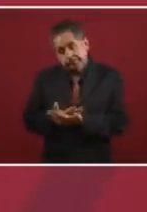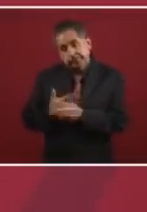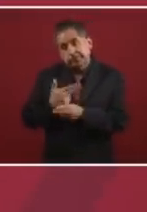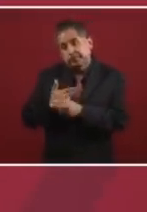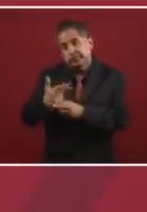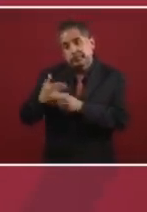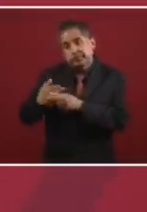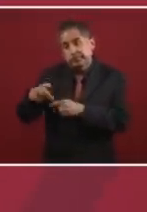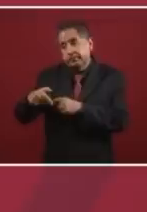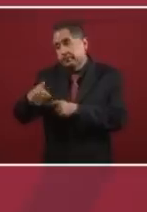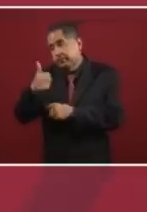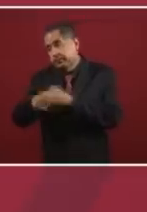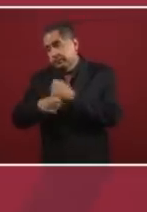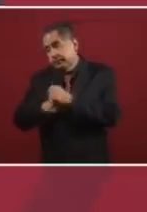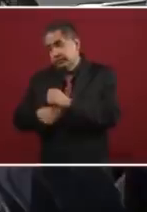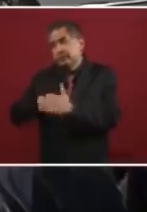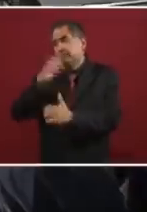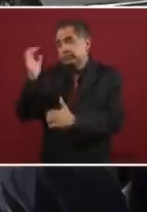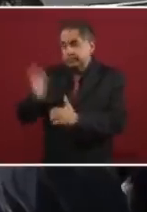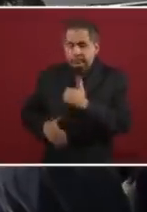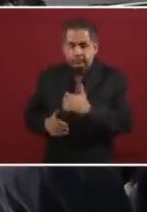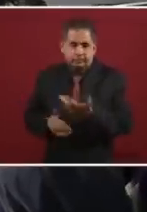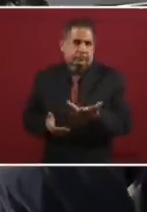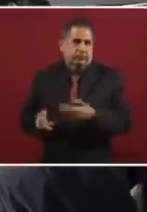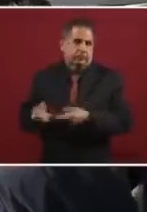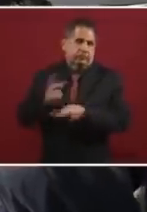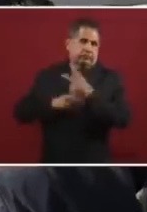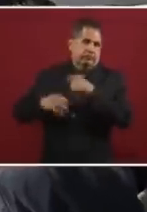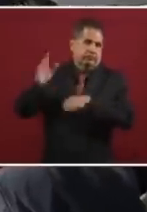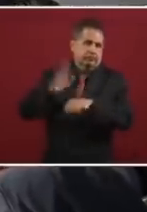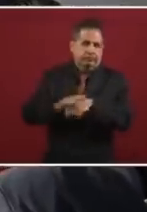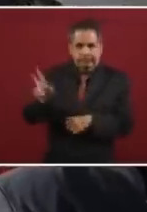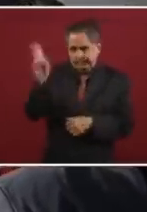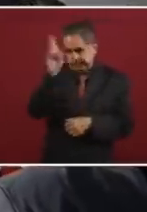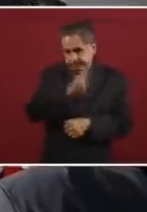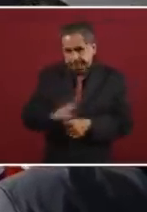gobernante y se agravaba el daño